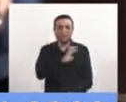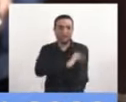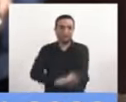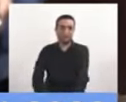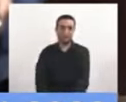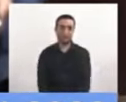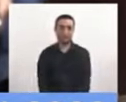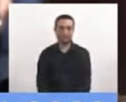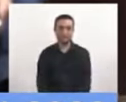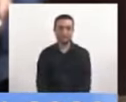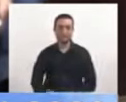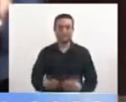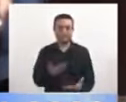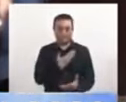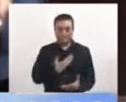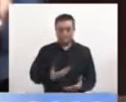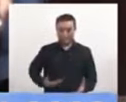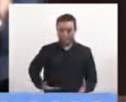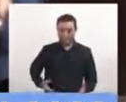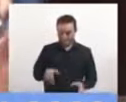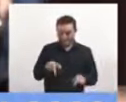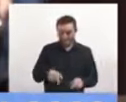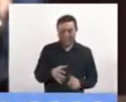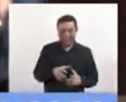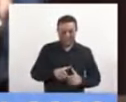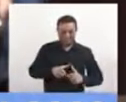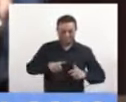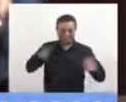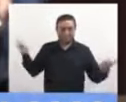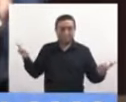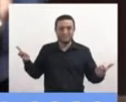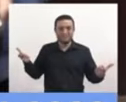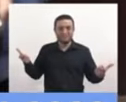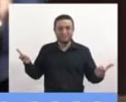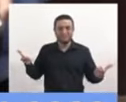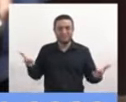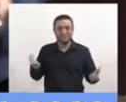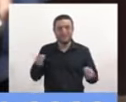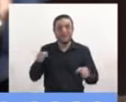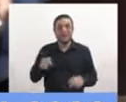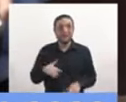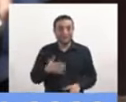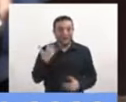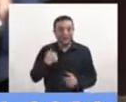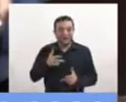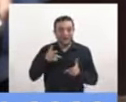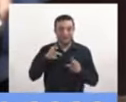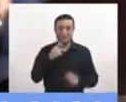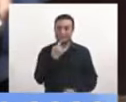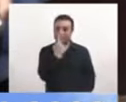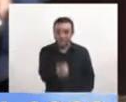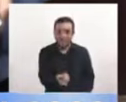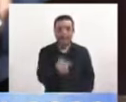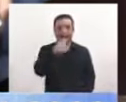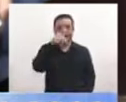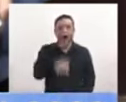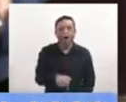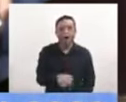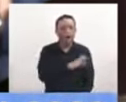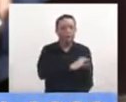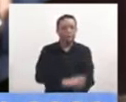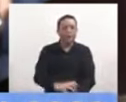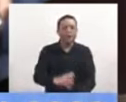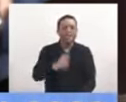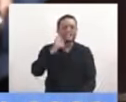vamos a sacar compatriotas de la pobreza. De hecho, como dije antes, tenemos 10 veces más pobreza que en el año 73. Pero también con esta presión tributaria,